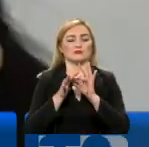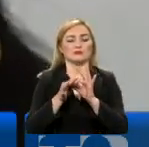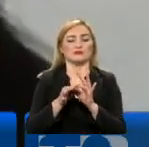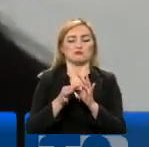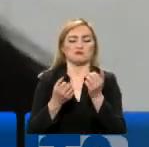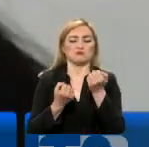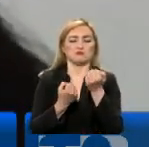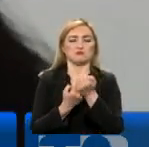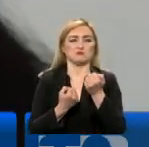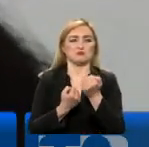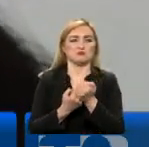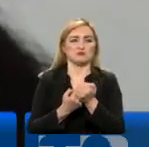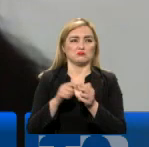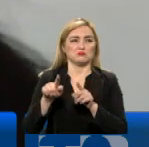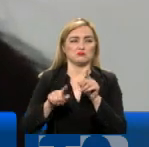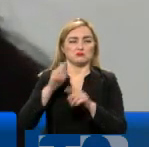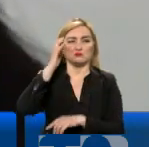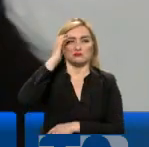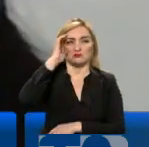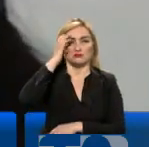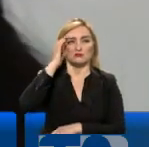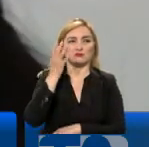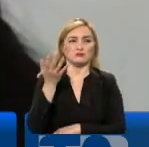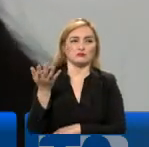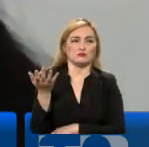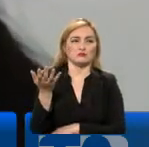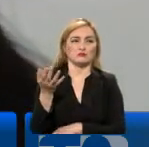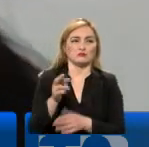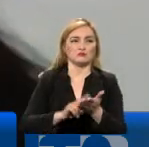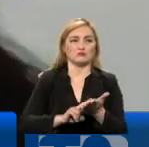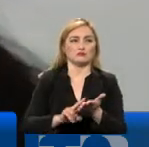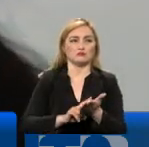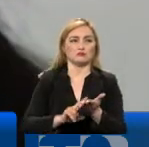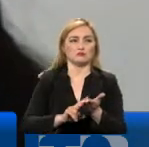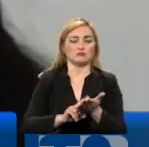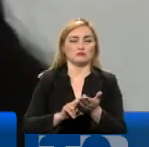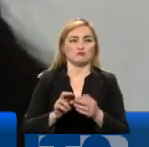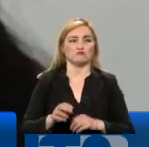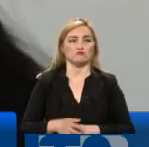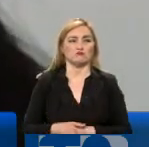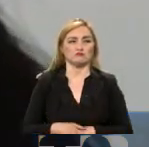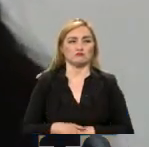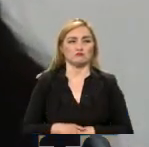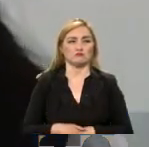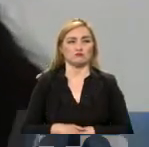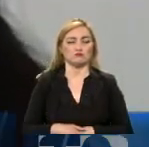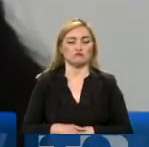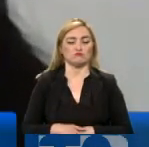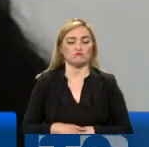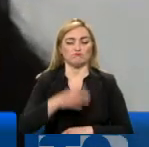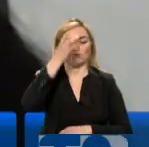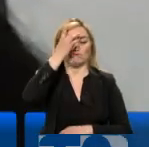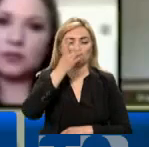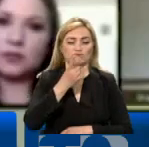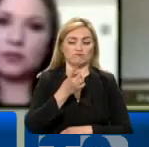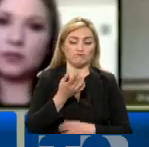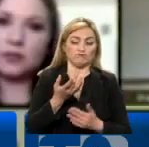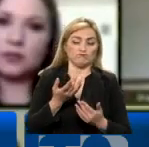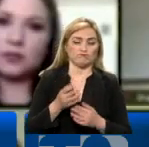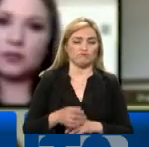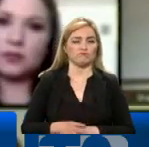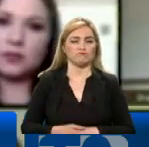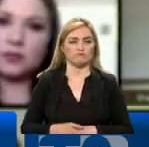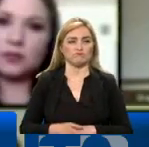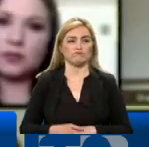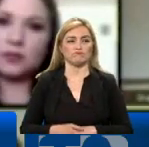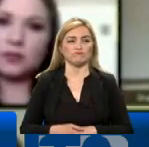otros han manifestado preocupaciones. Esperemos que en la reunión que tengamos tomemos una posición. Pero